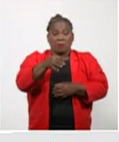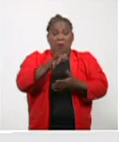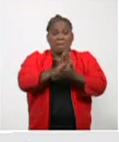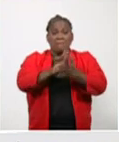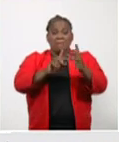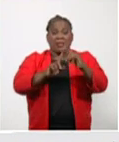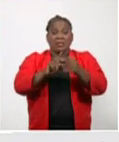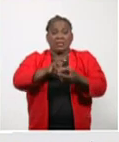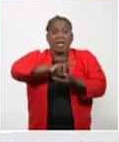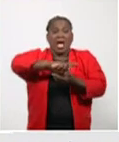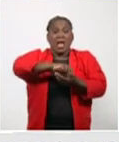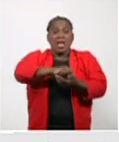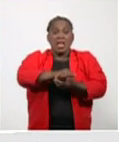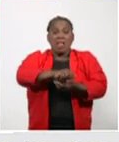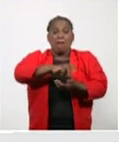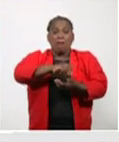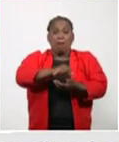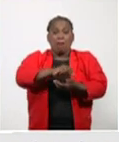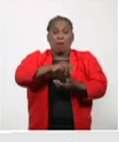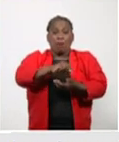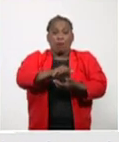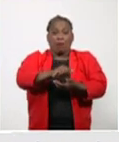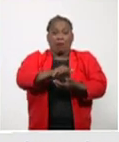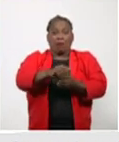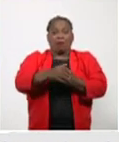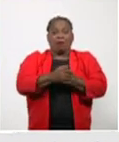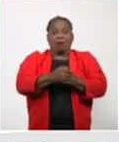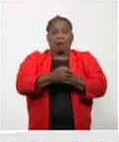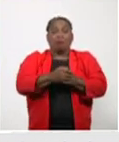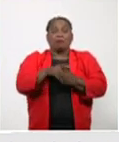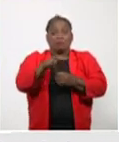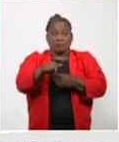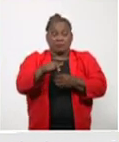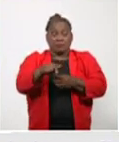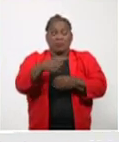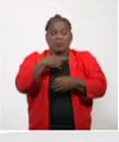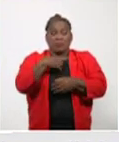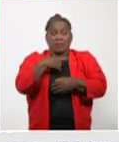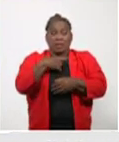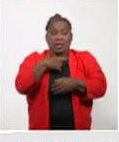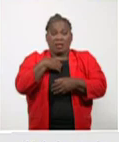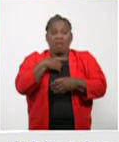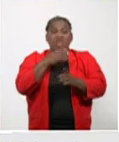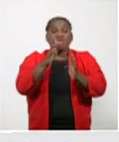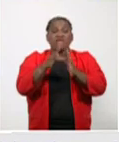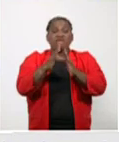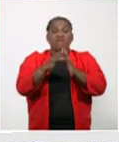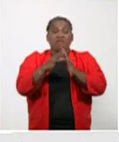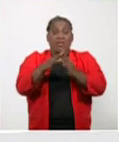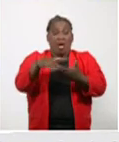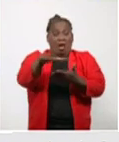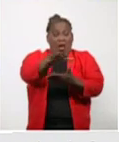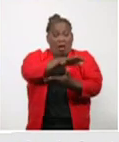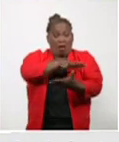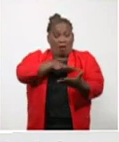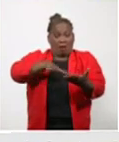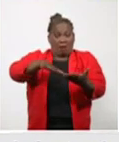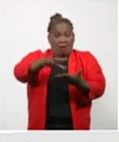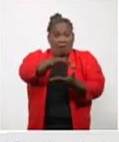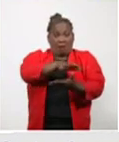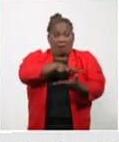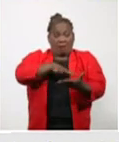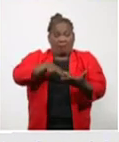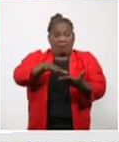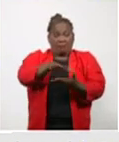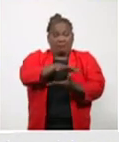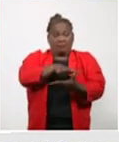de Matanzas, que tiene como elemento epidemiológico que vivía en una zona donde